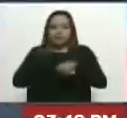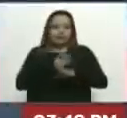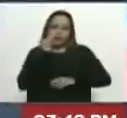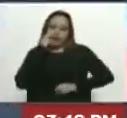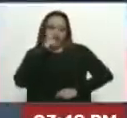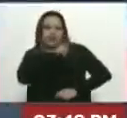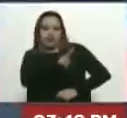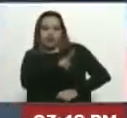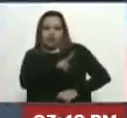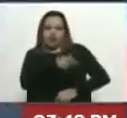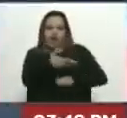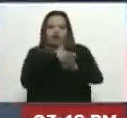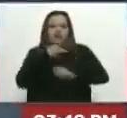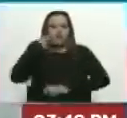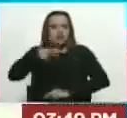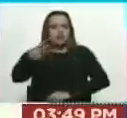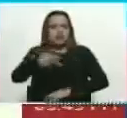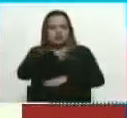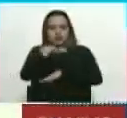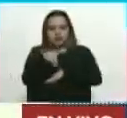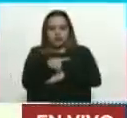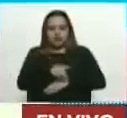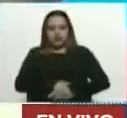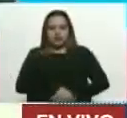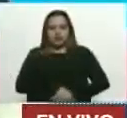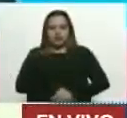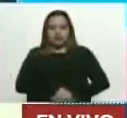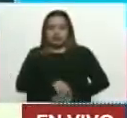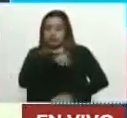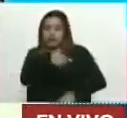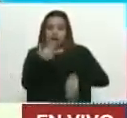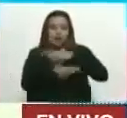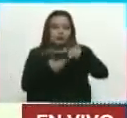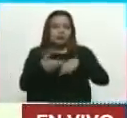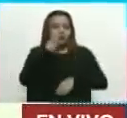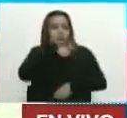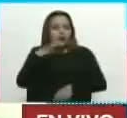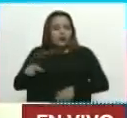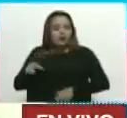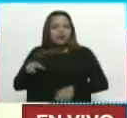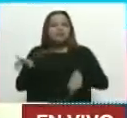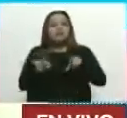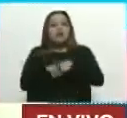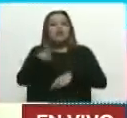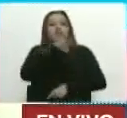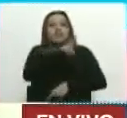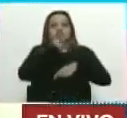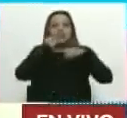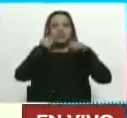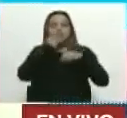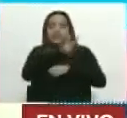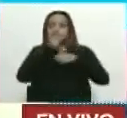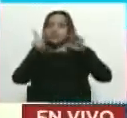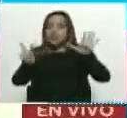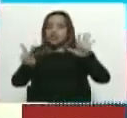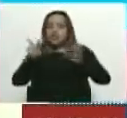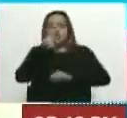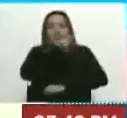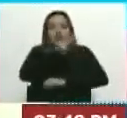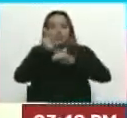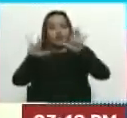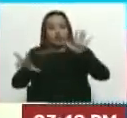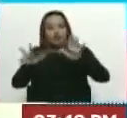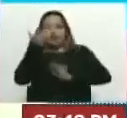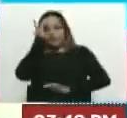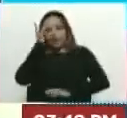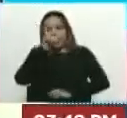en el escenario político nacional, aquella revolución popular del 27 y 28 de febrero de 1989, un